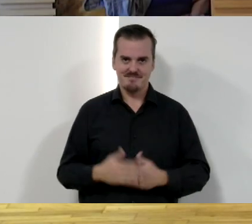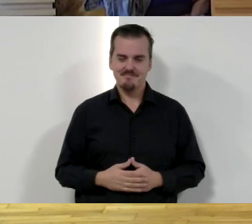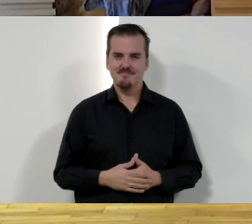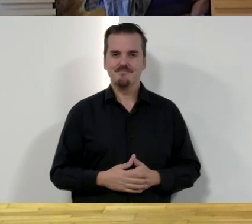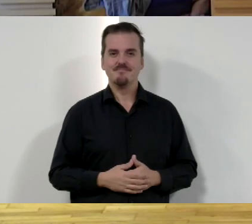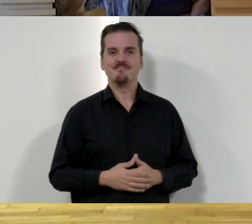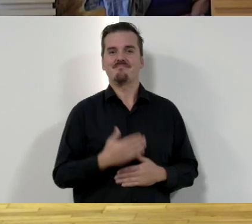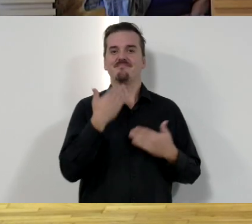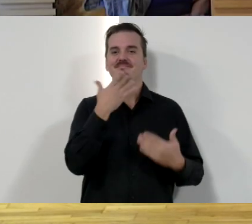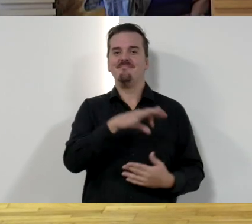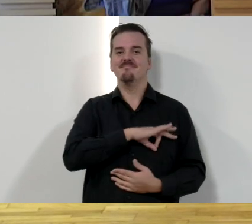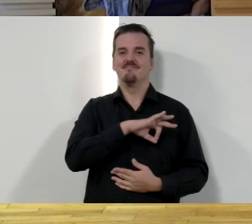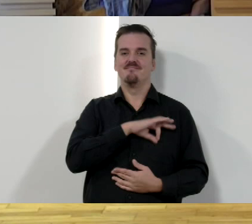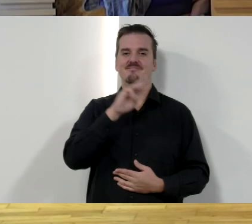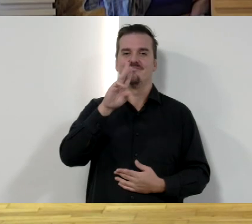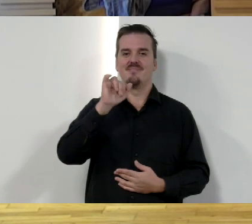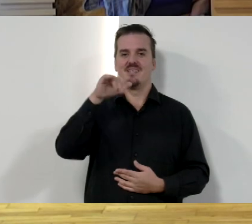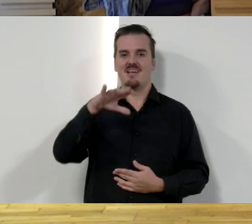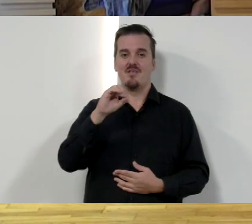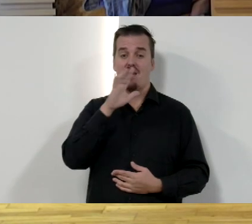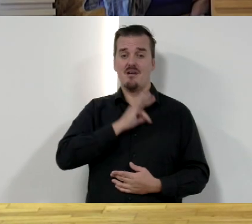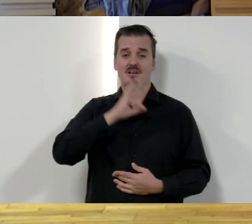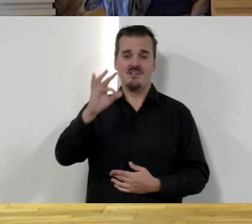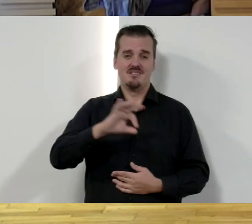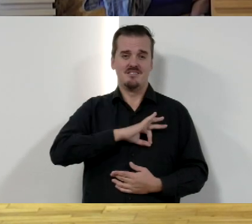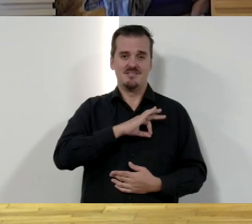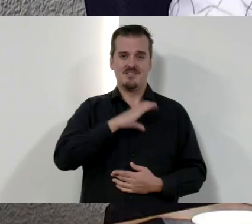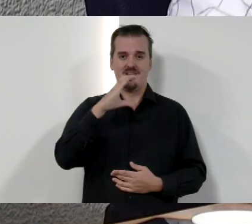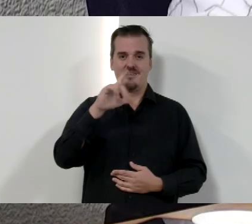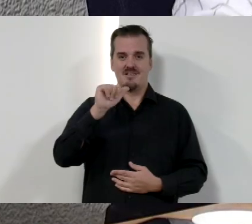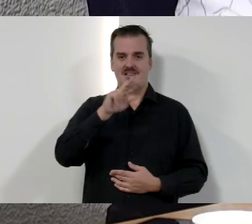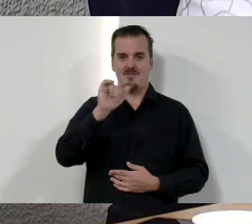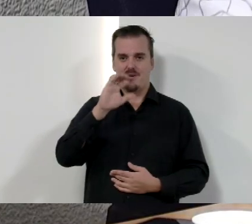Gracias, señora Peinado. Pues tiene el turno de palabra el señor Clavero por el equipo de gobierno.